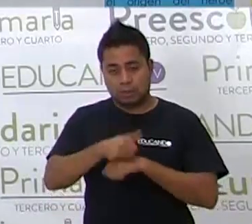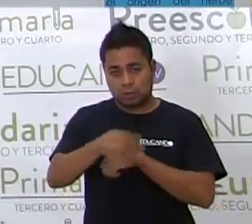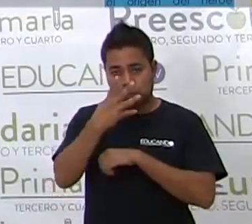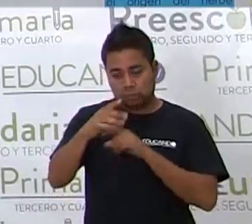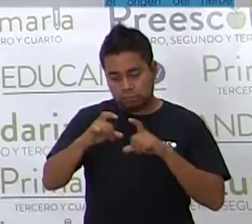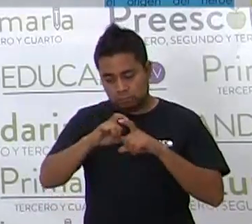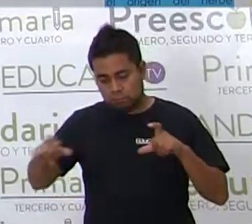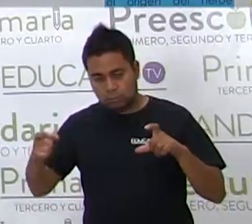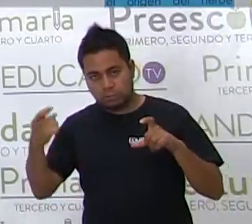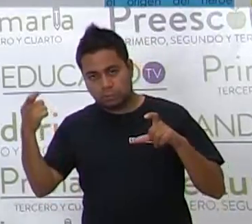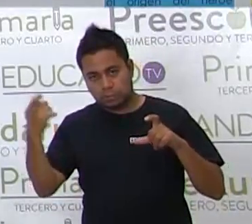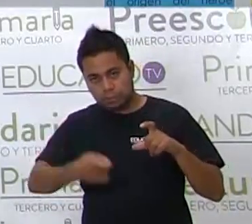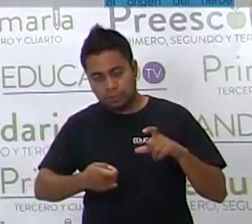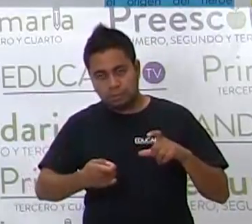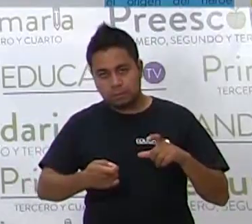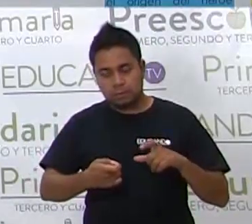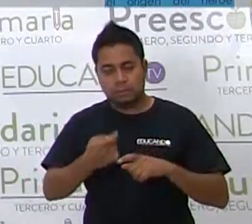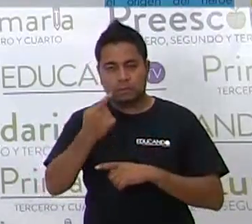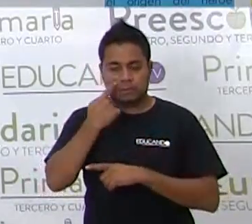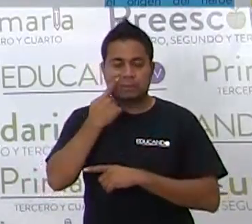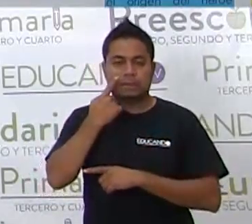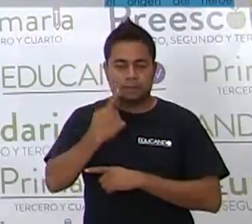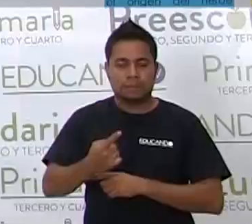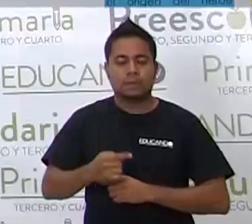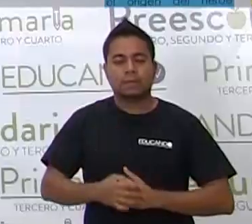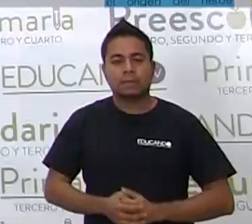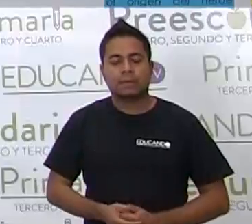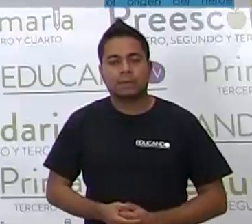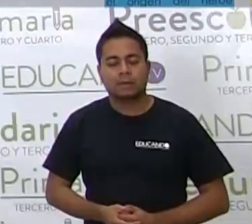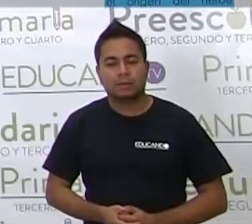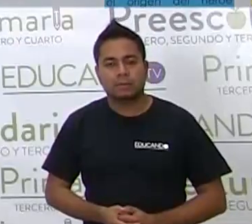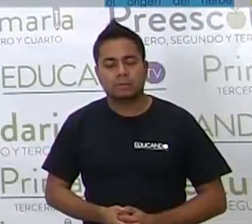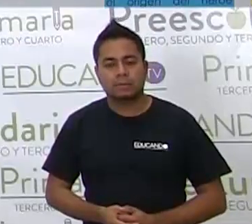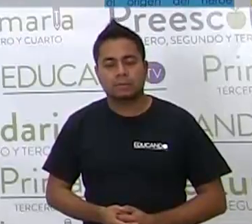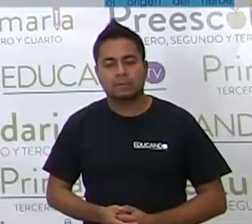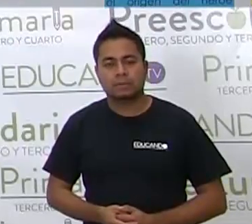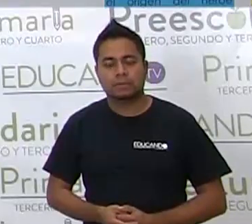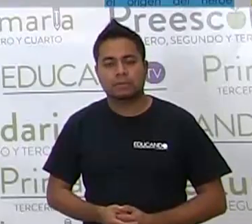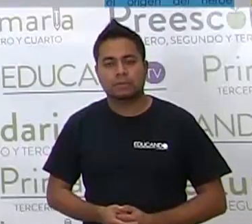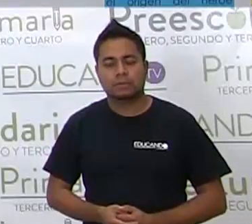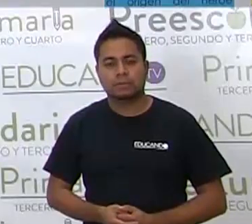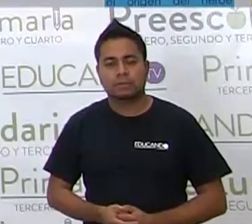a ver y a determinar de la siguiente forma. Son las